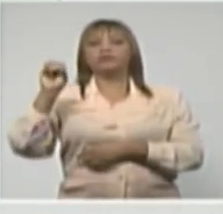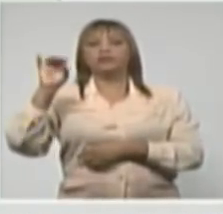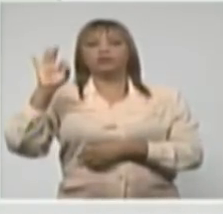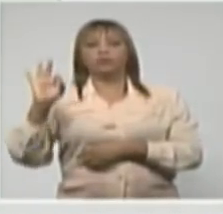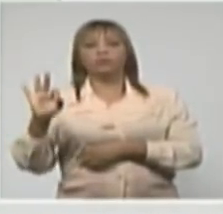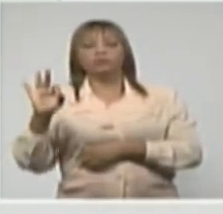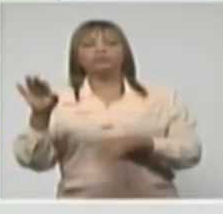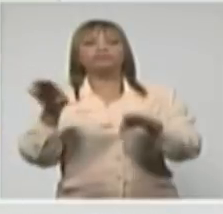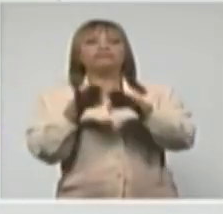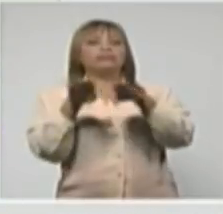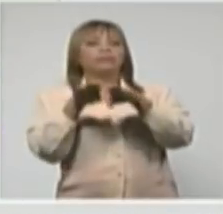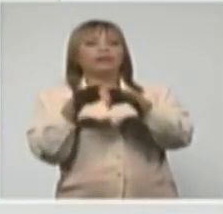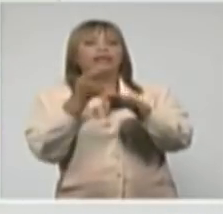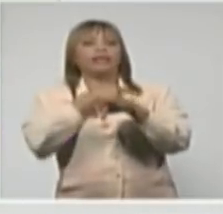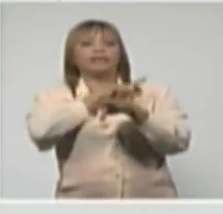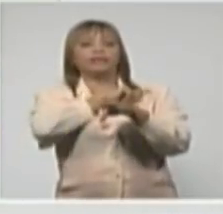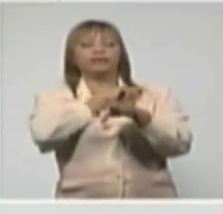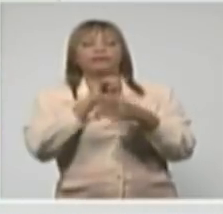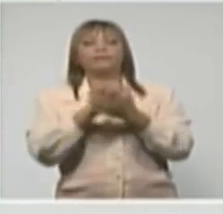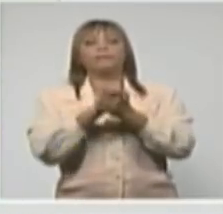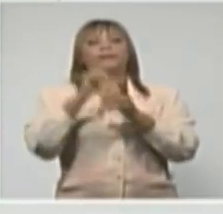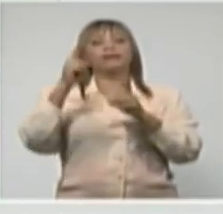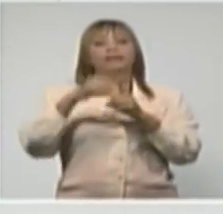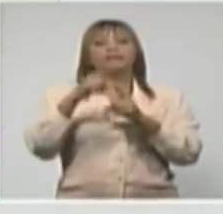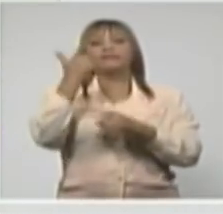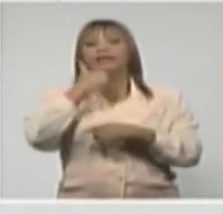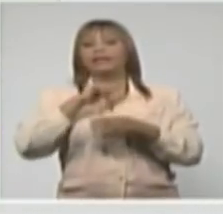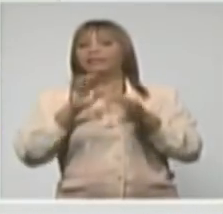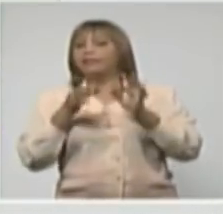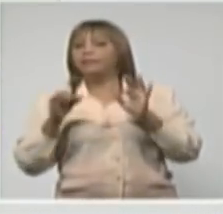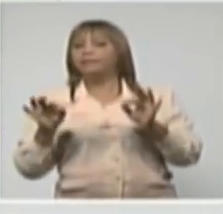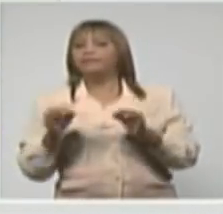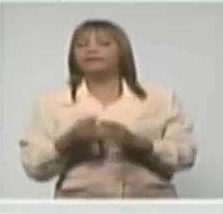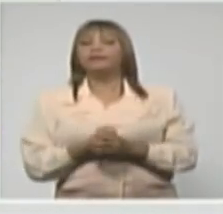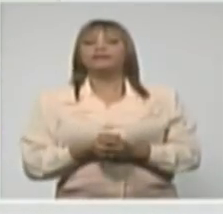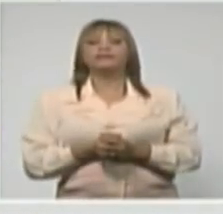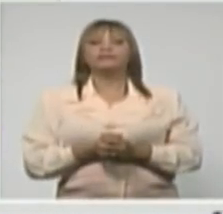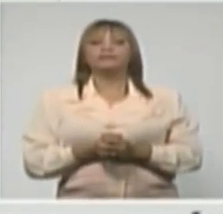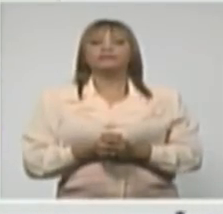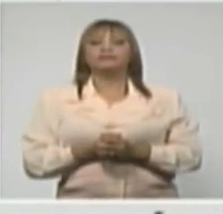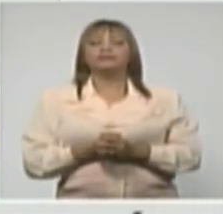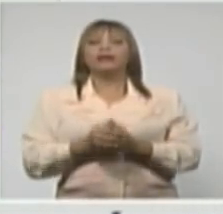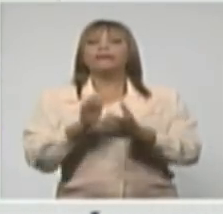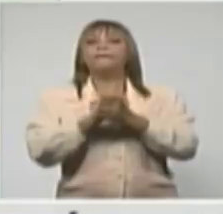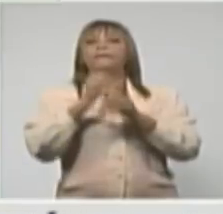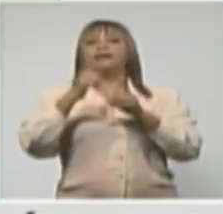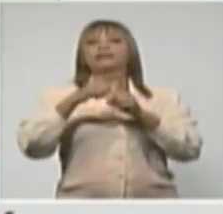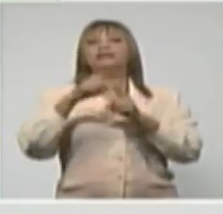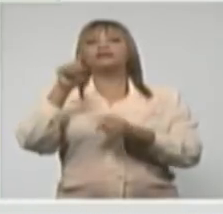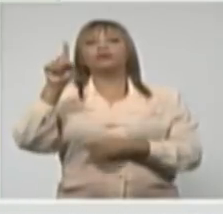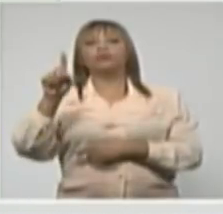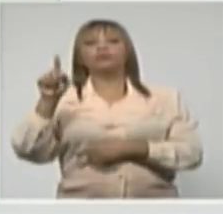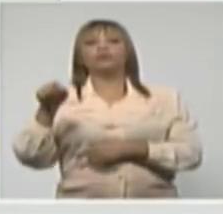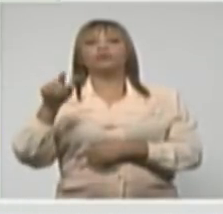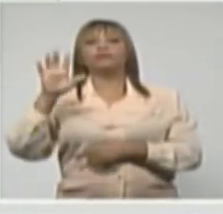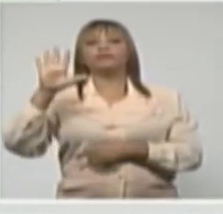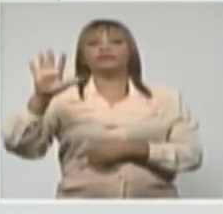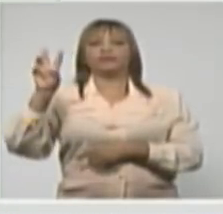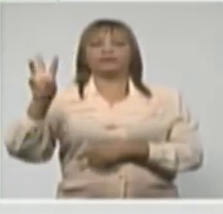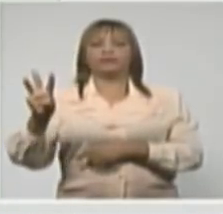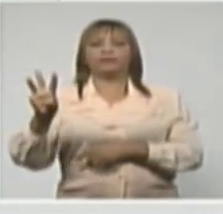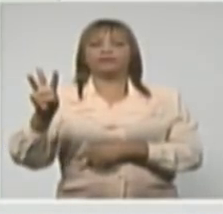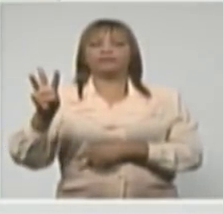ayer. Matanzas y Artemisa, en el caso de Matanzas con 1,53